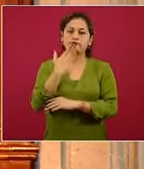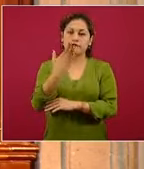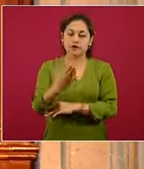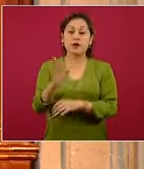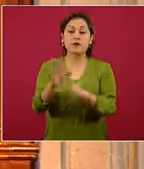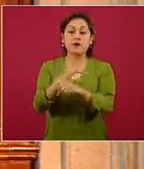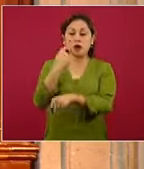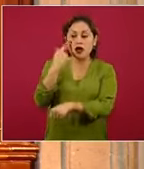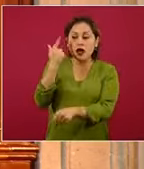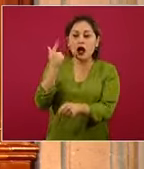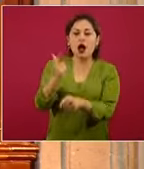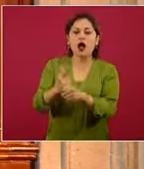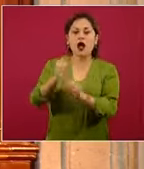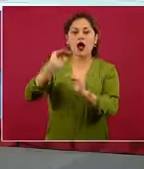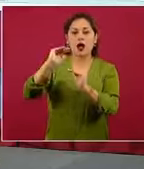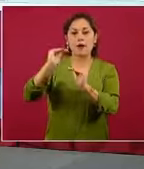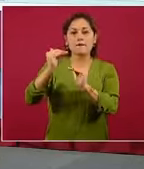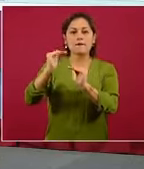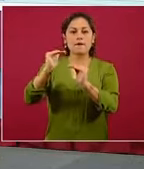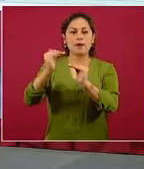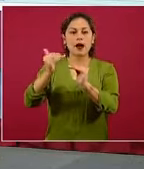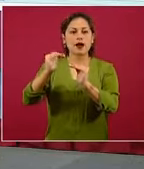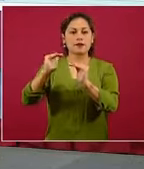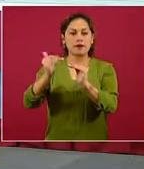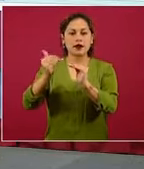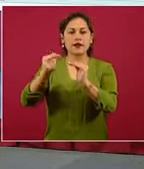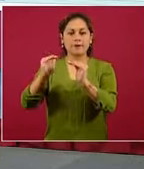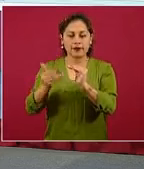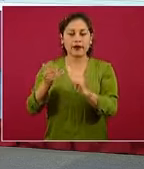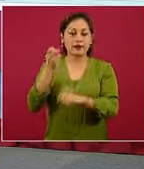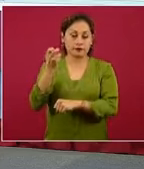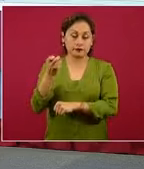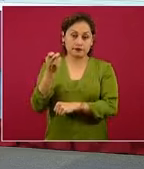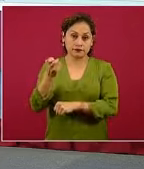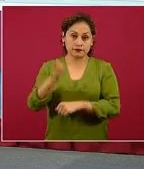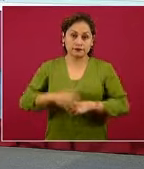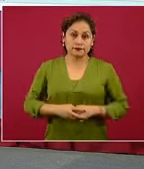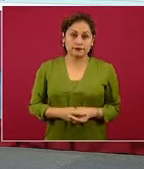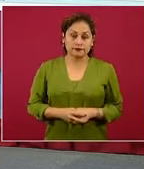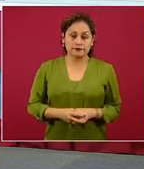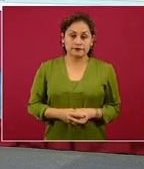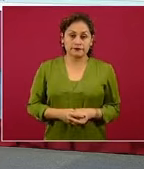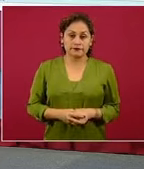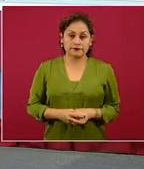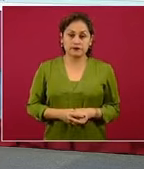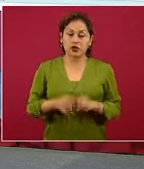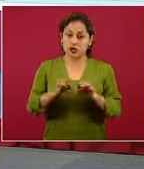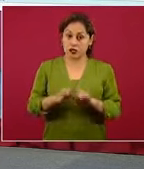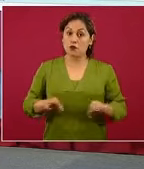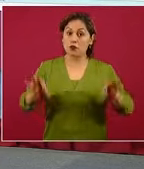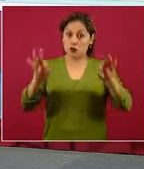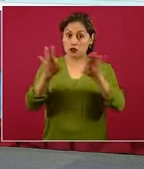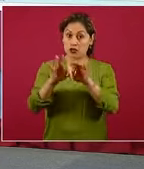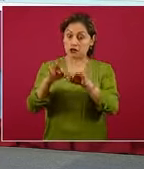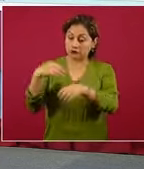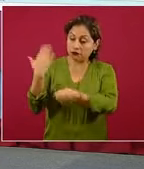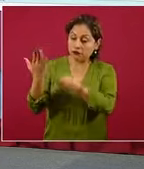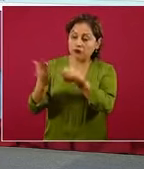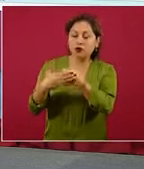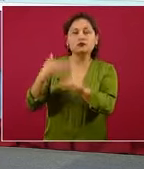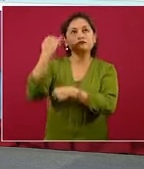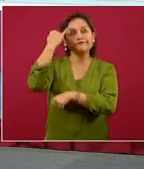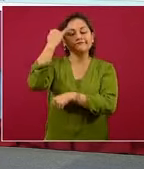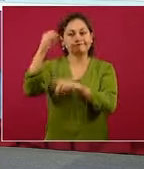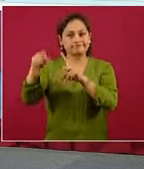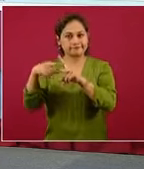desaceleración de esta tendencia ascendente que vemos de manera importante en las semanas previas.